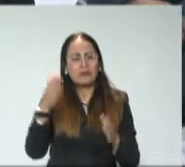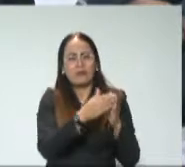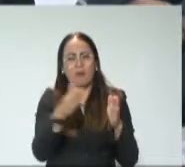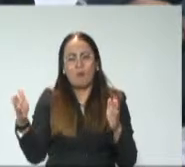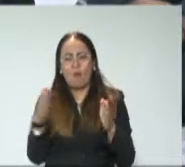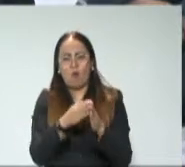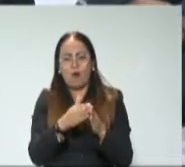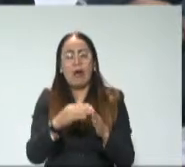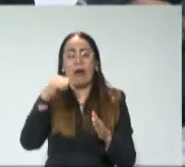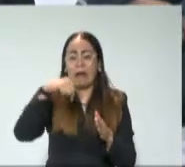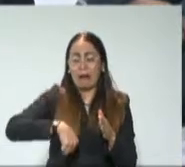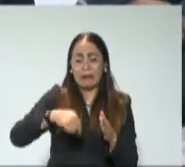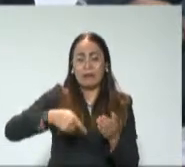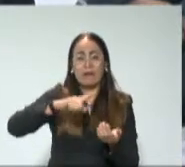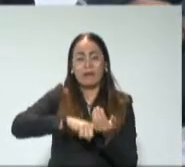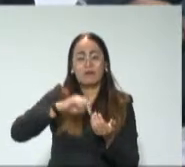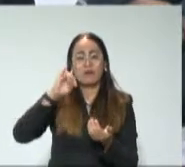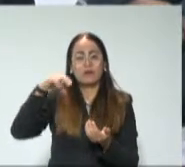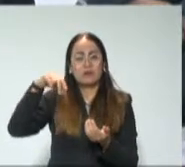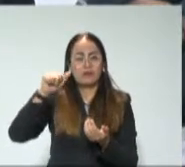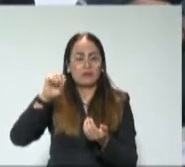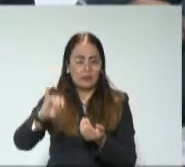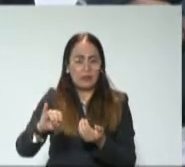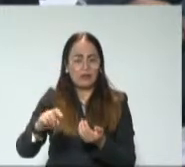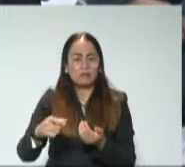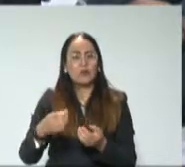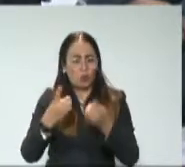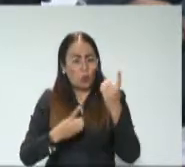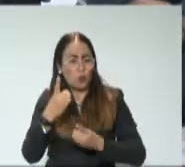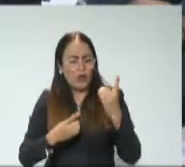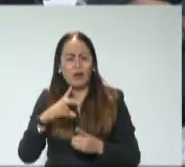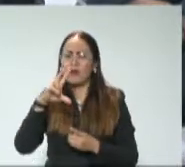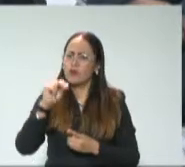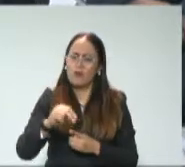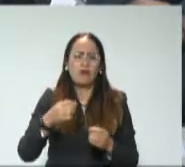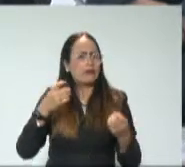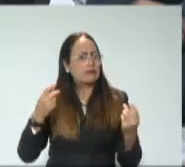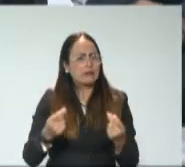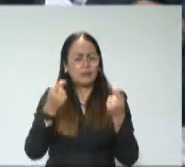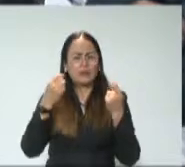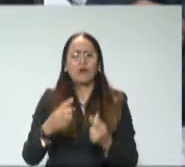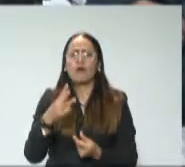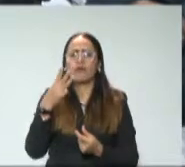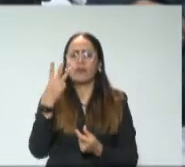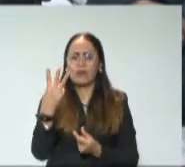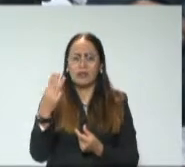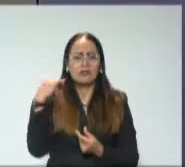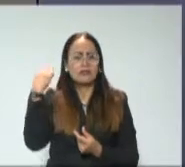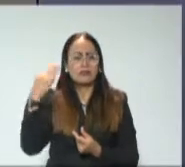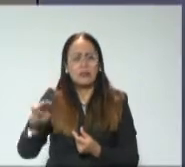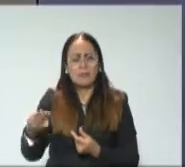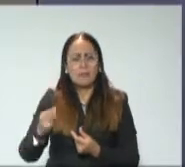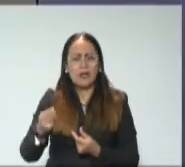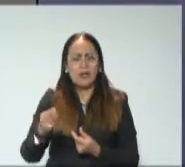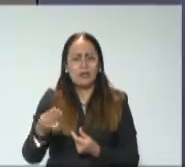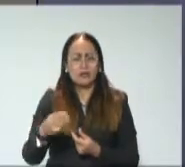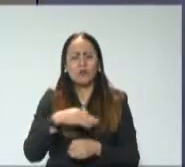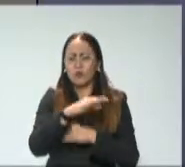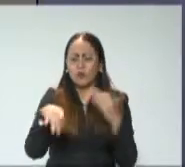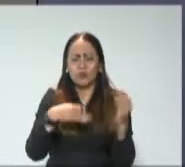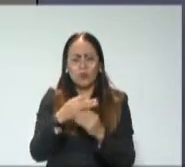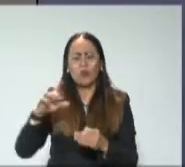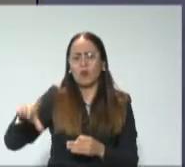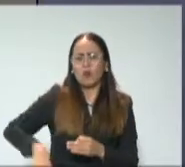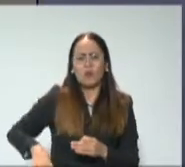inai no tuvo no tuvo duda y estableció muy pronto el 3 de mayo que no había lugar a que todo el Gobierno